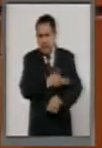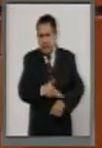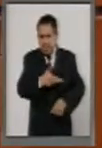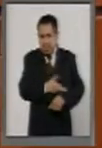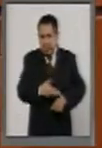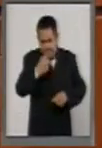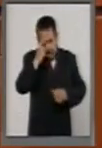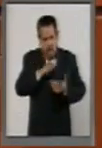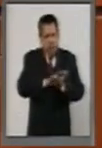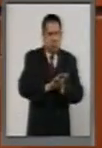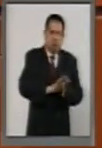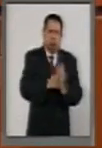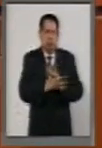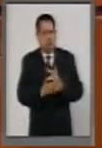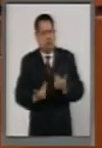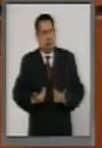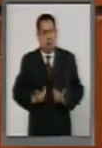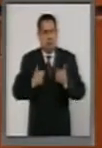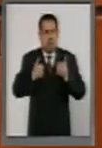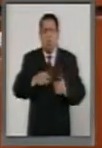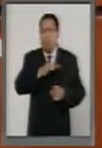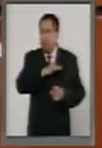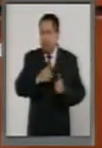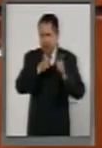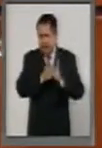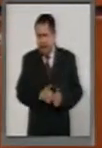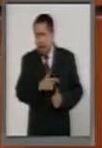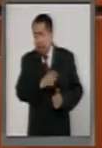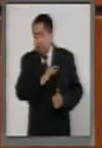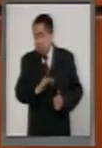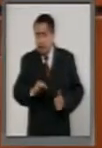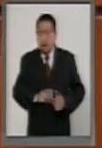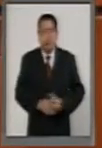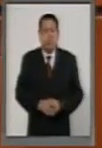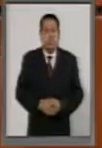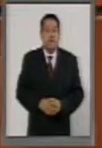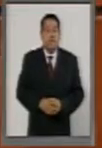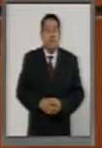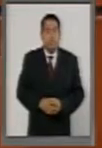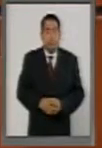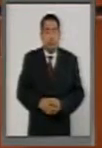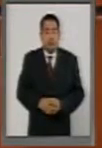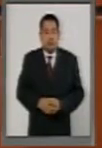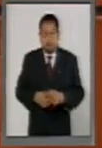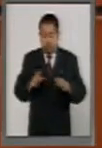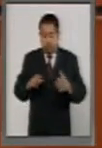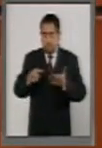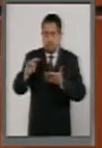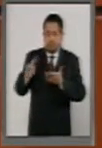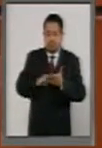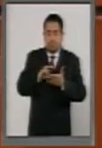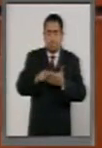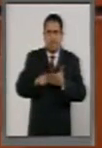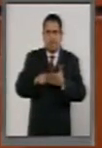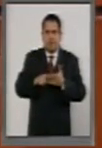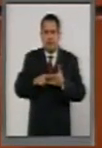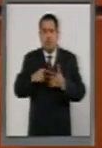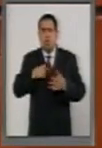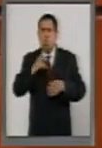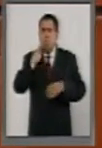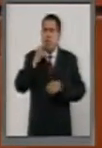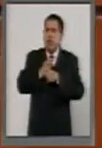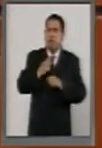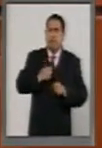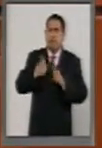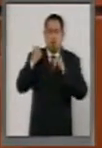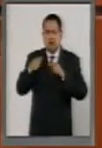para obtener un estatus migratorio legal. La firma de la famosa salida voluntaria